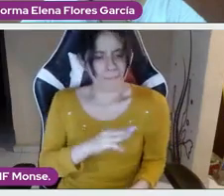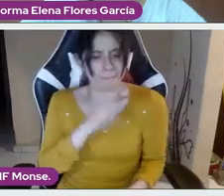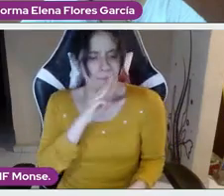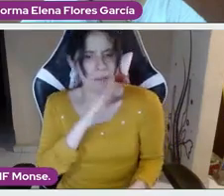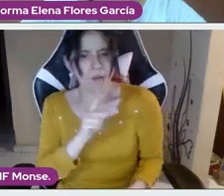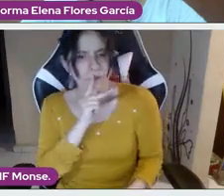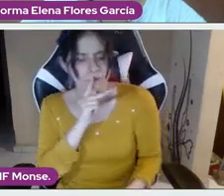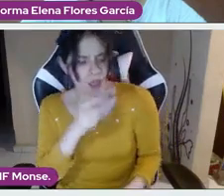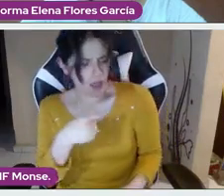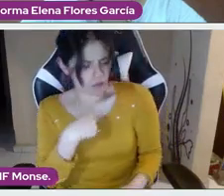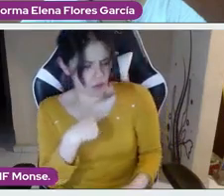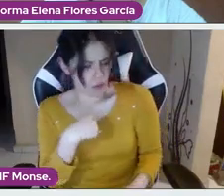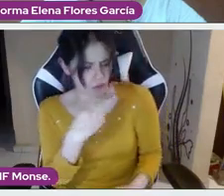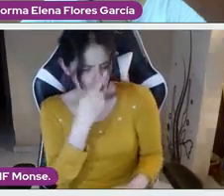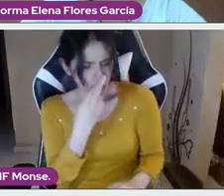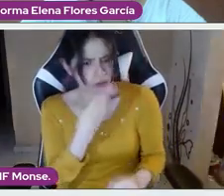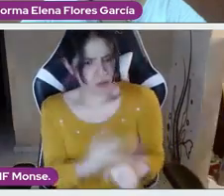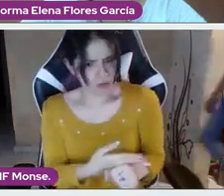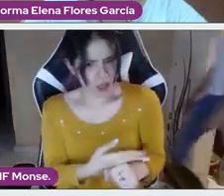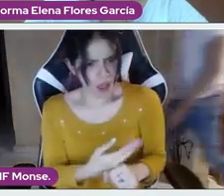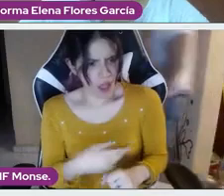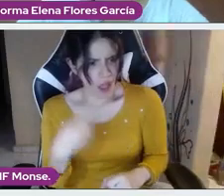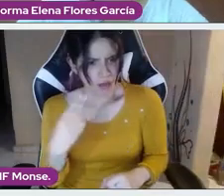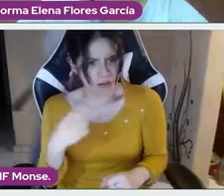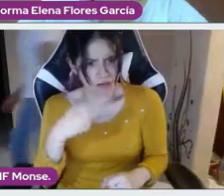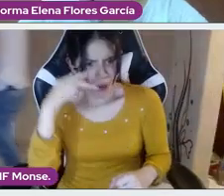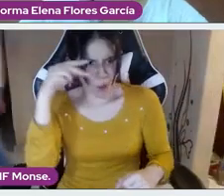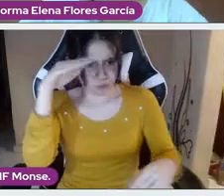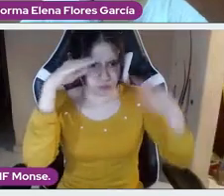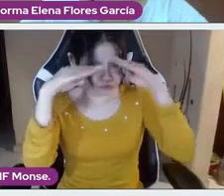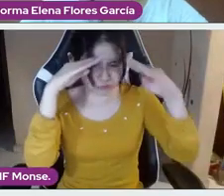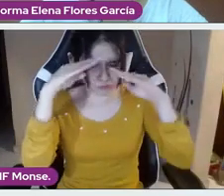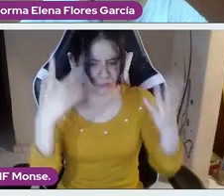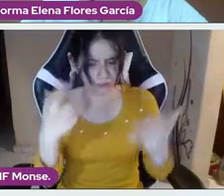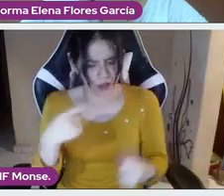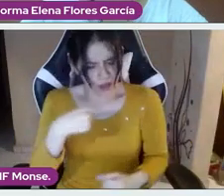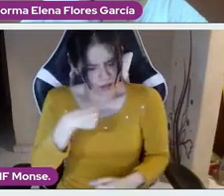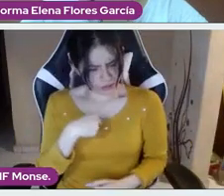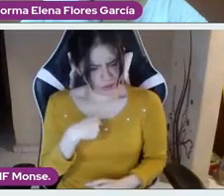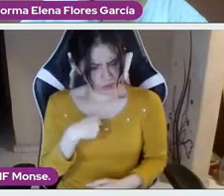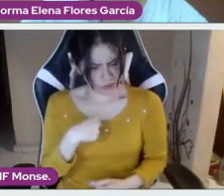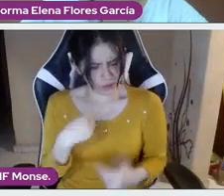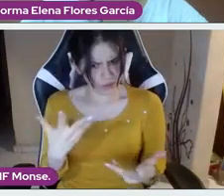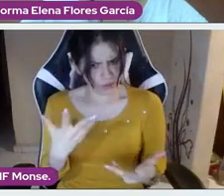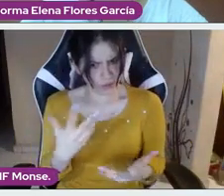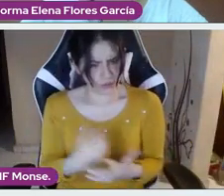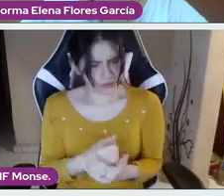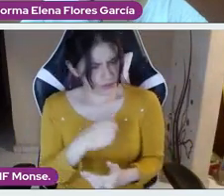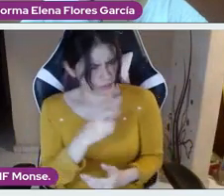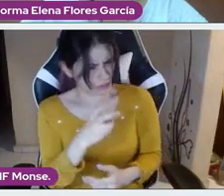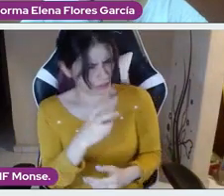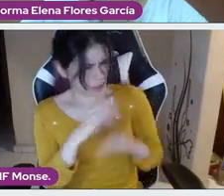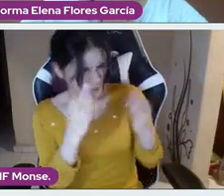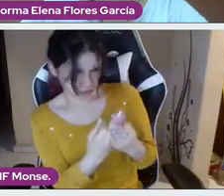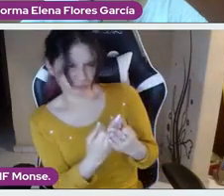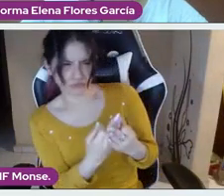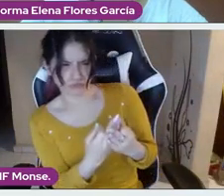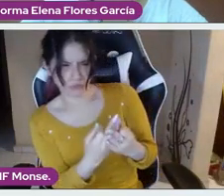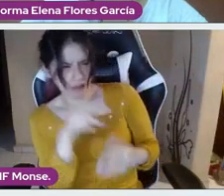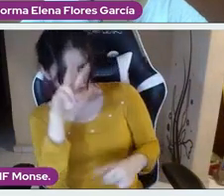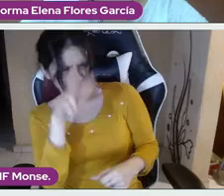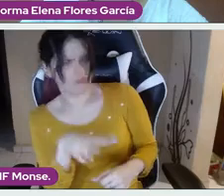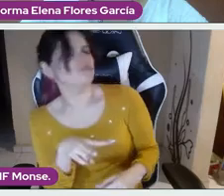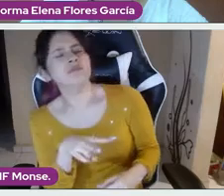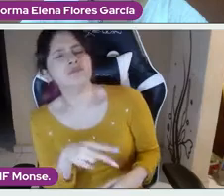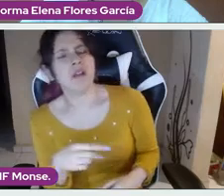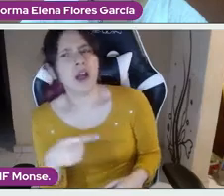cargo de mis hijos, tendría que empezar a quitar estas etiquetas, ¿no? Yo no me asumo de esa manera, porque al